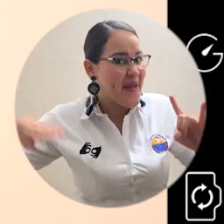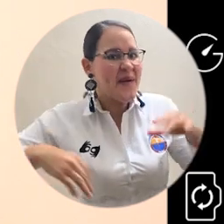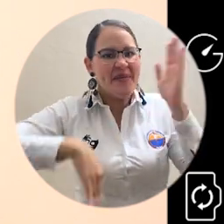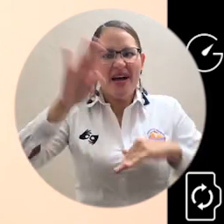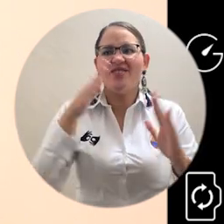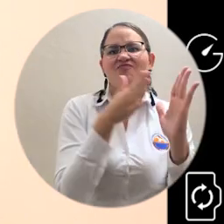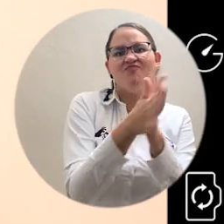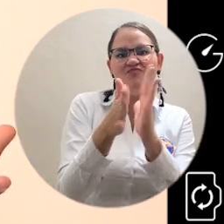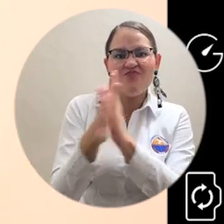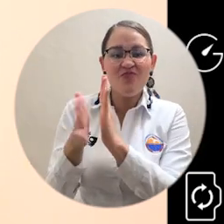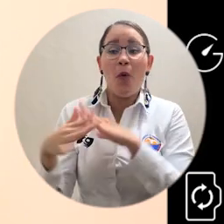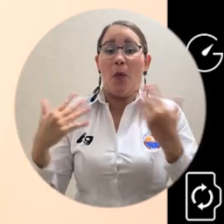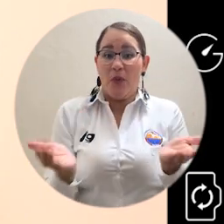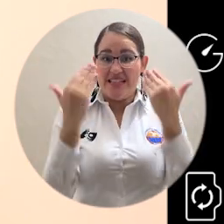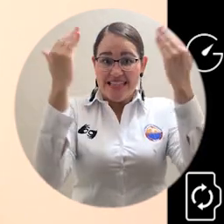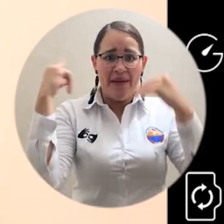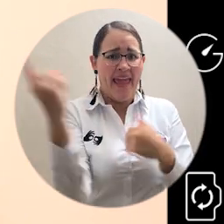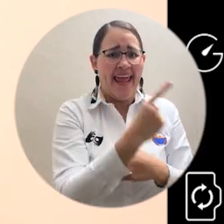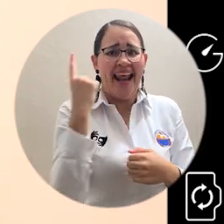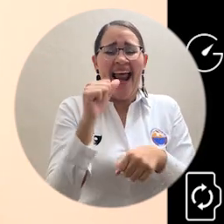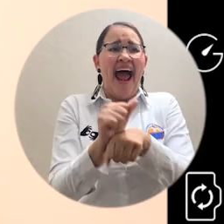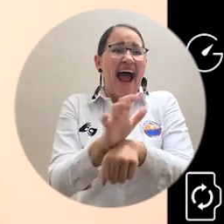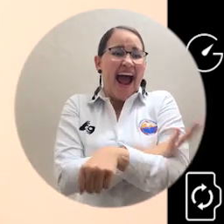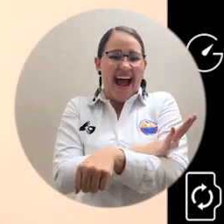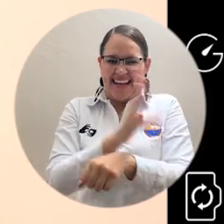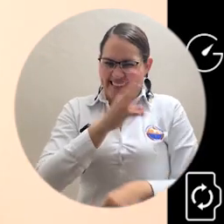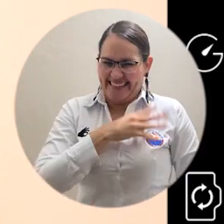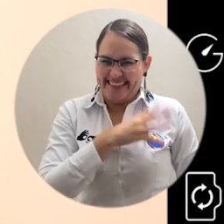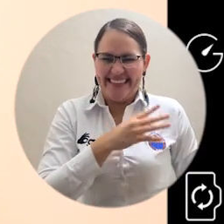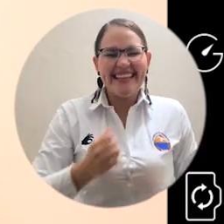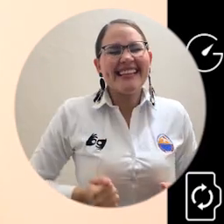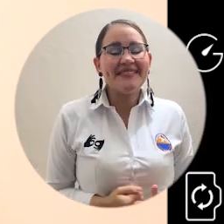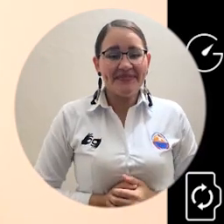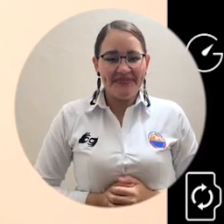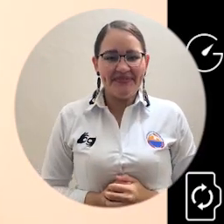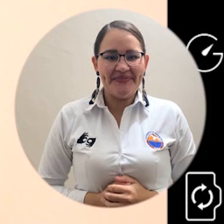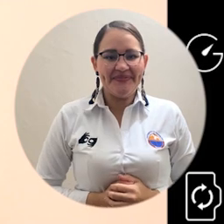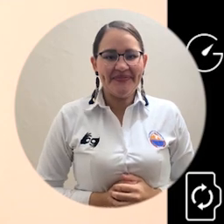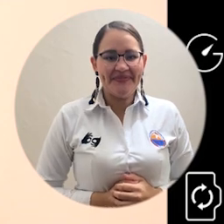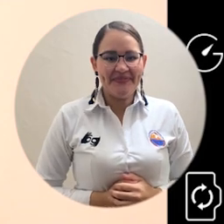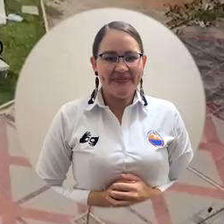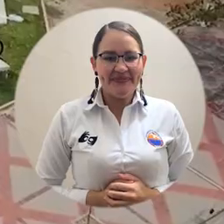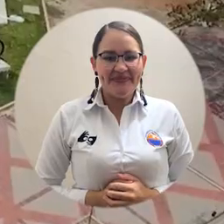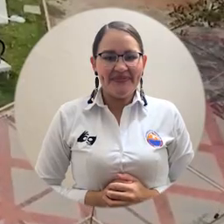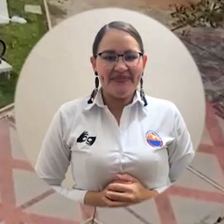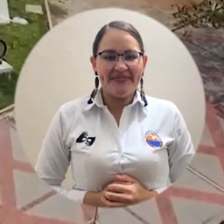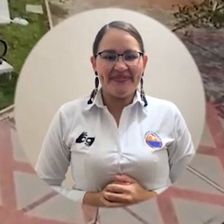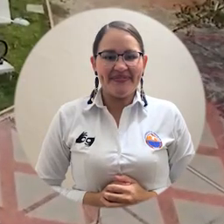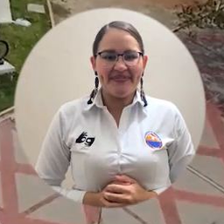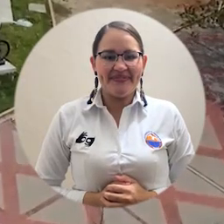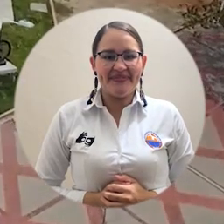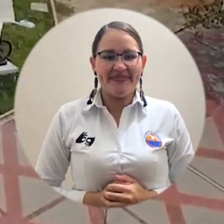de Uni Magdalena, las reacciones no se han hecho esperar. Conozcamos algunas de ellas.